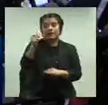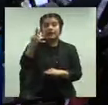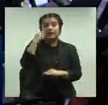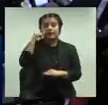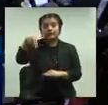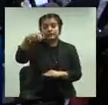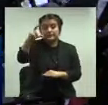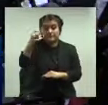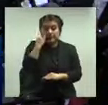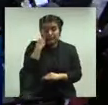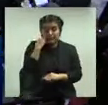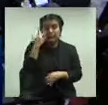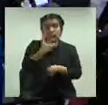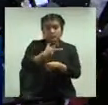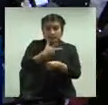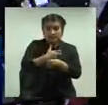Guatemala.